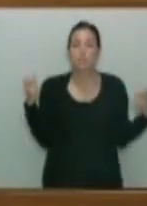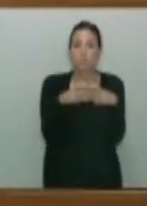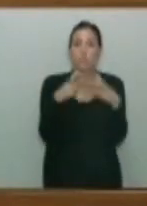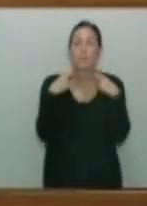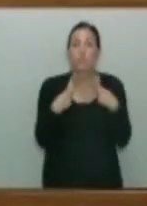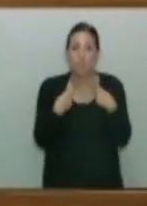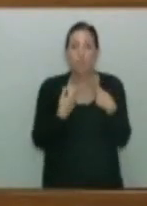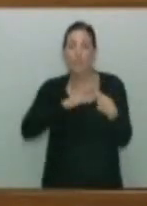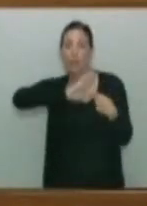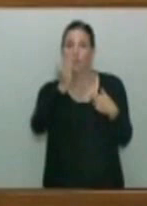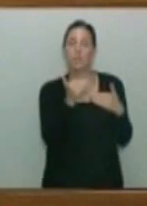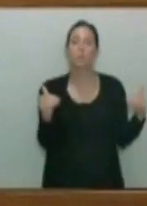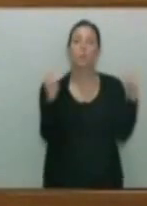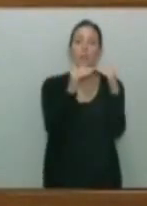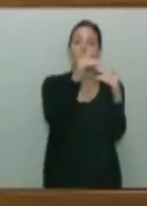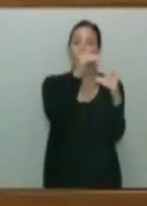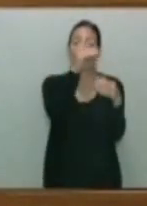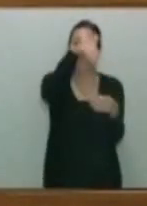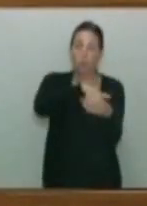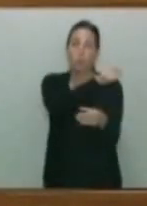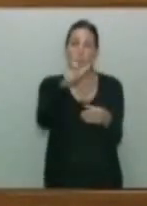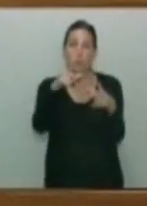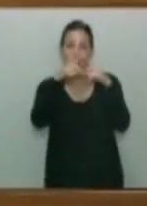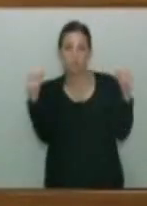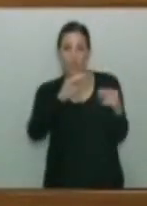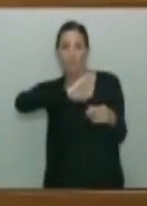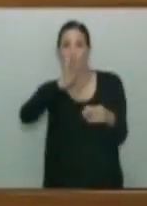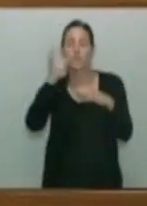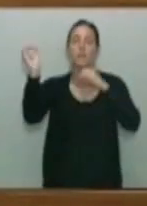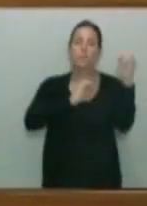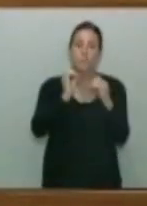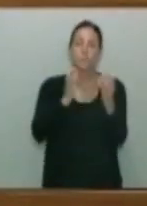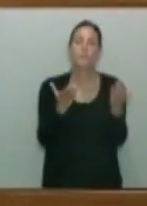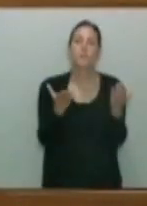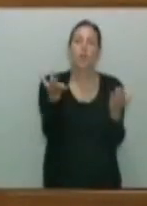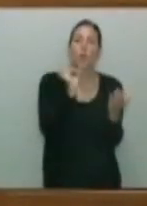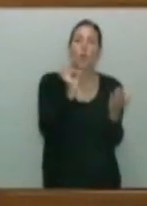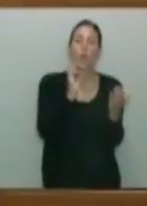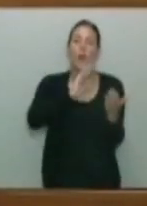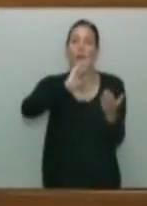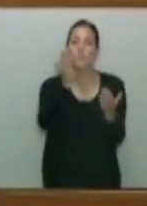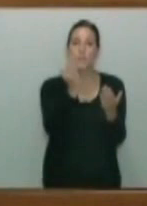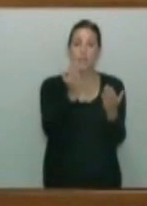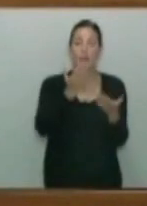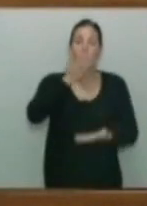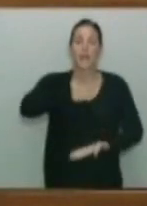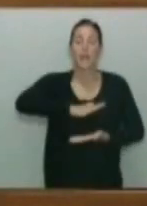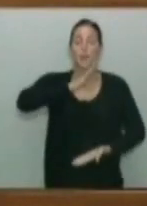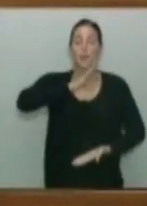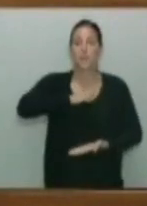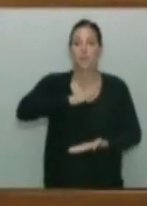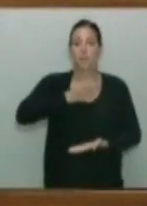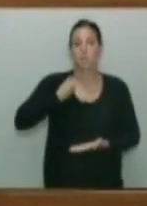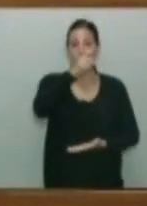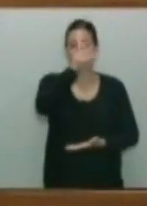la igualdad del voto de los asturianos, afecta a la proporcionalidad o afecta a la capacidad que tengan los